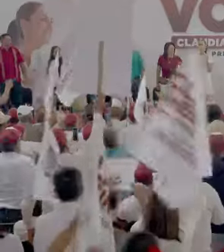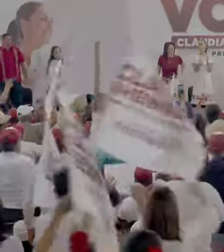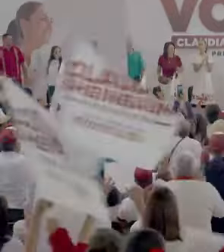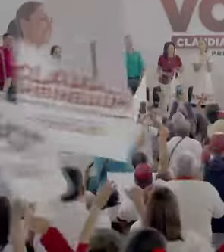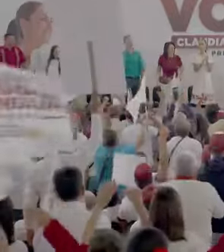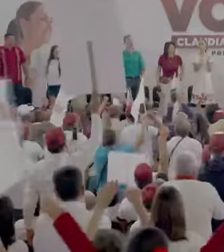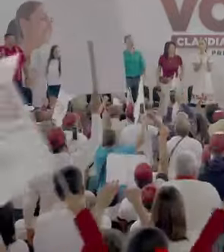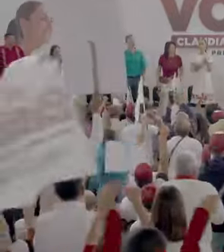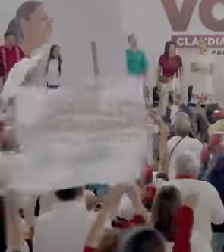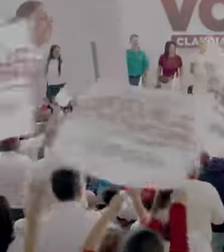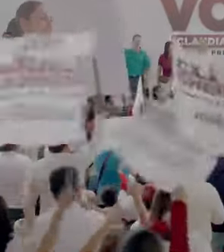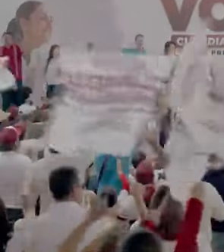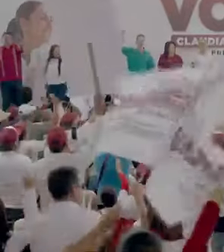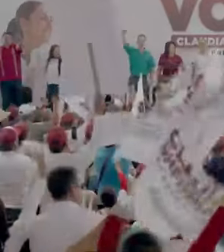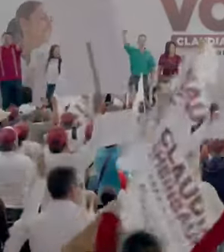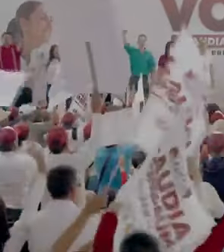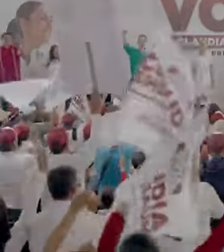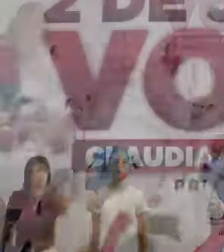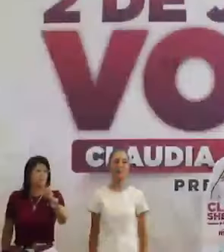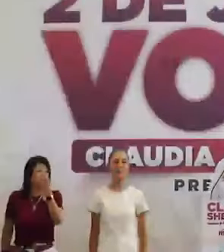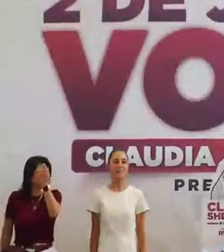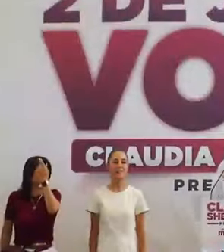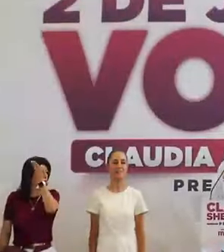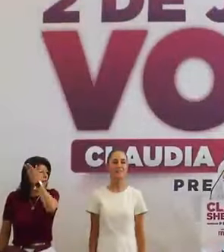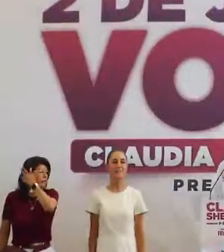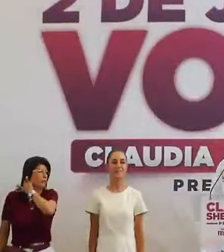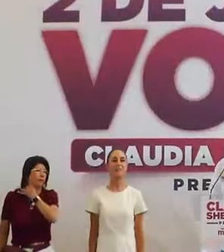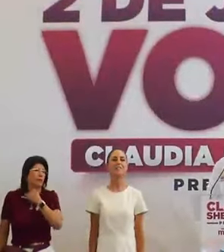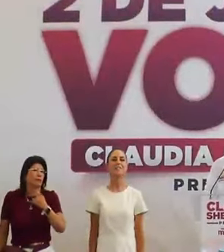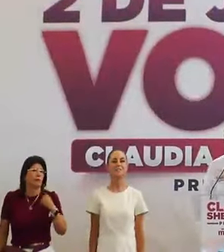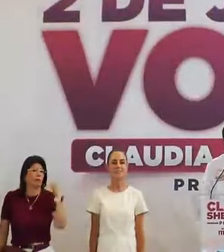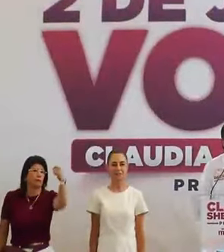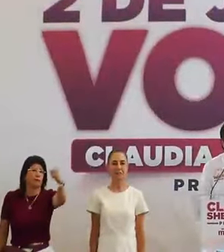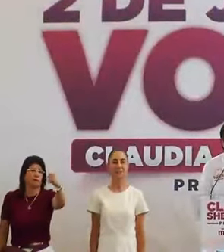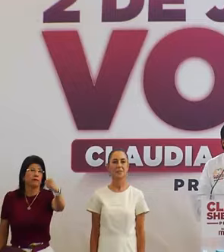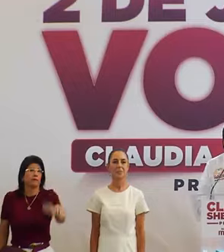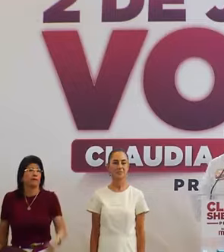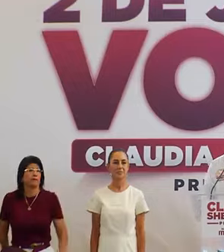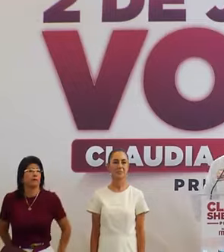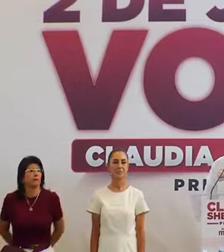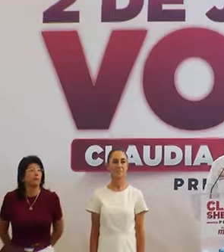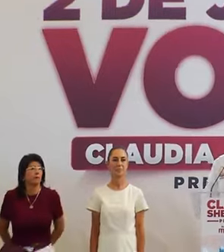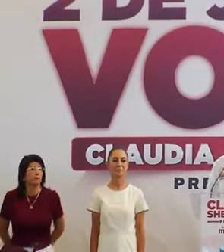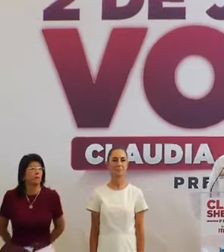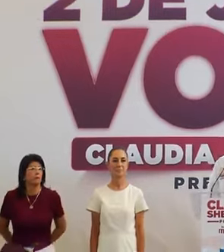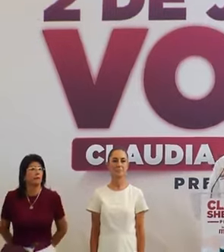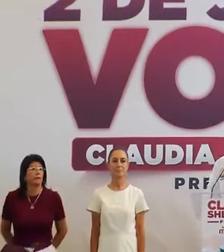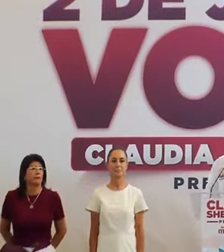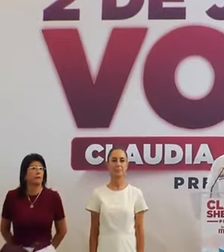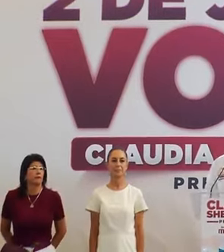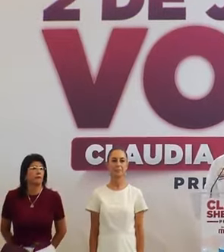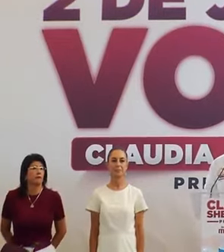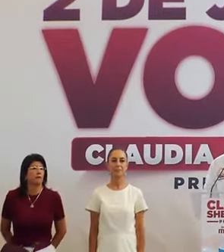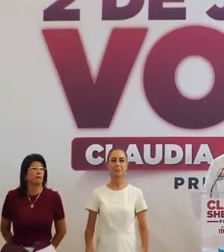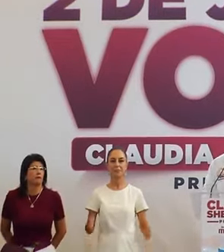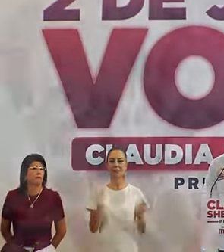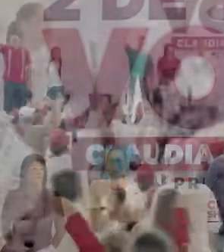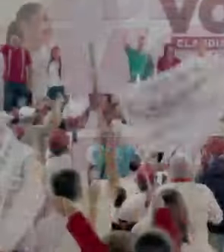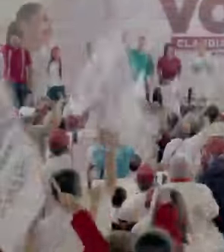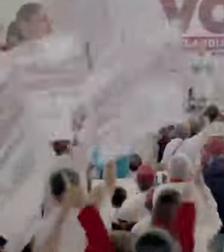voto a MC! ¡Ni un voto al PRIAN! ¡Todos con nuestro movimiento!